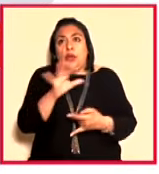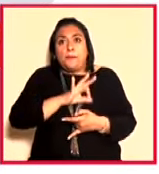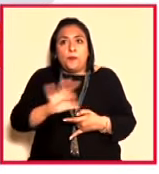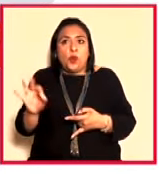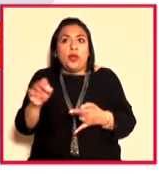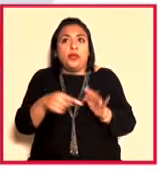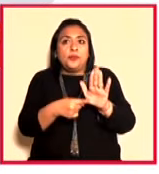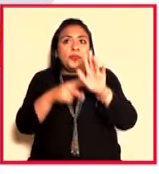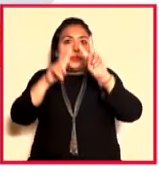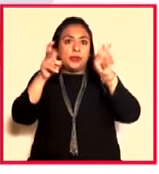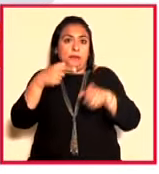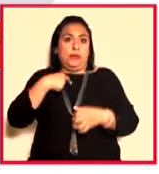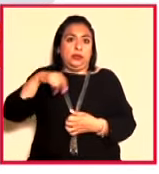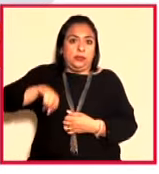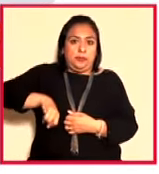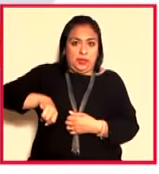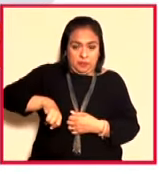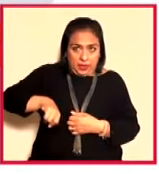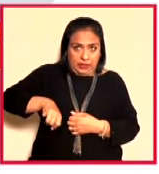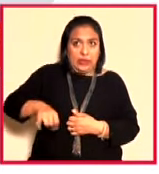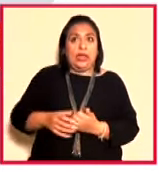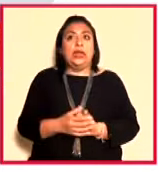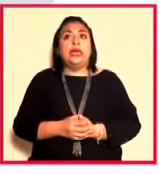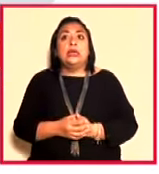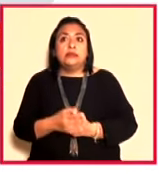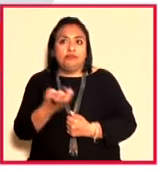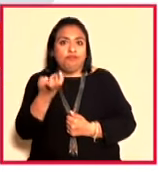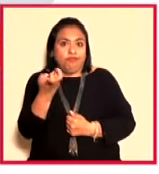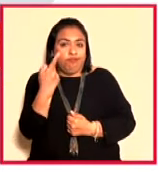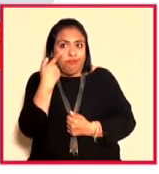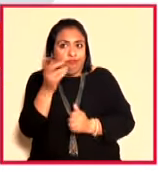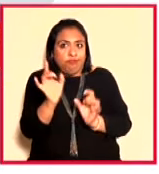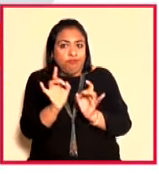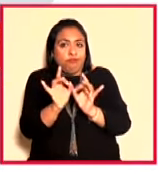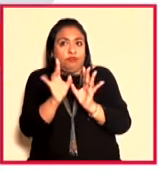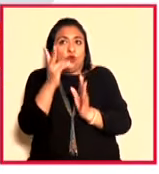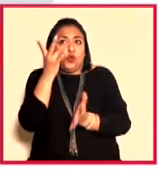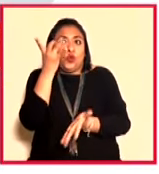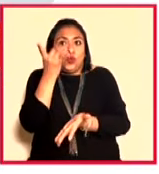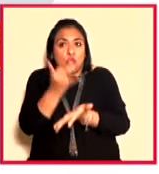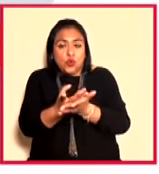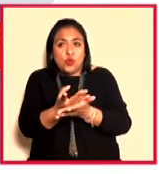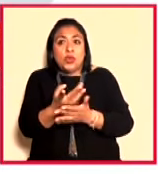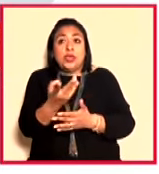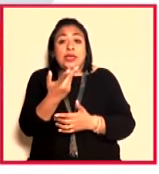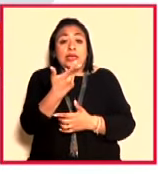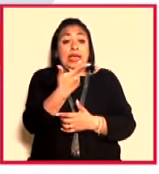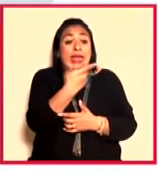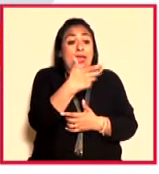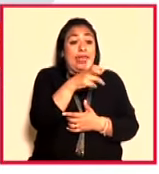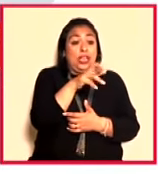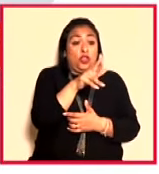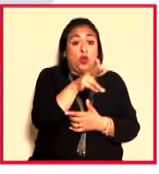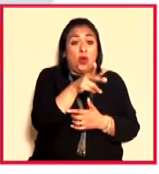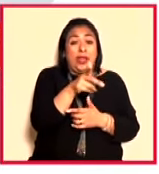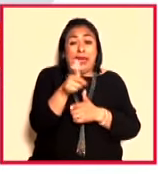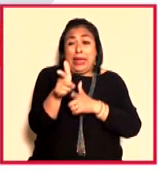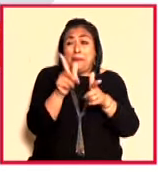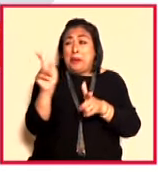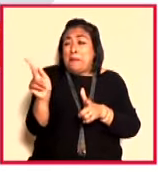me interesaban y justo con esta situación no tan única de que Héctor tiene un gemelo idéntico que es tan diferente a